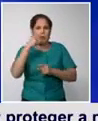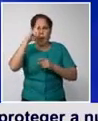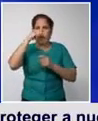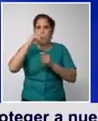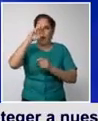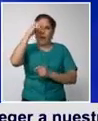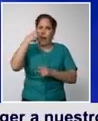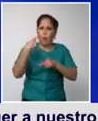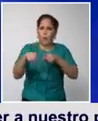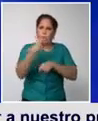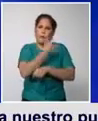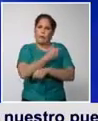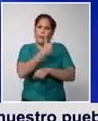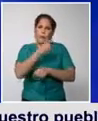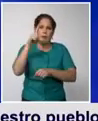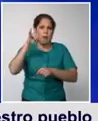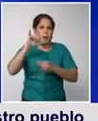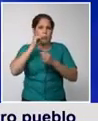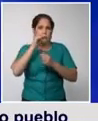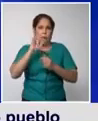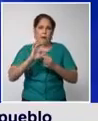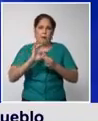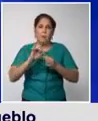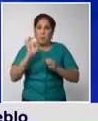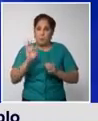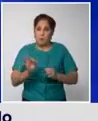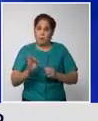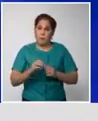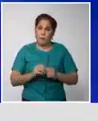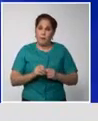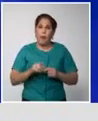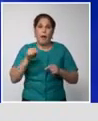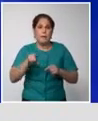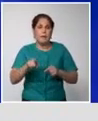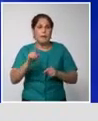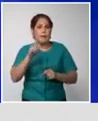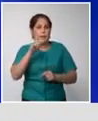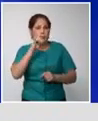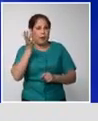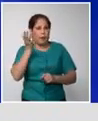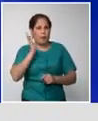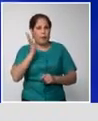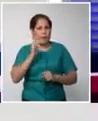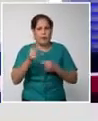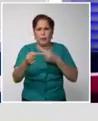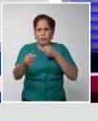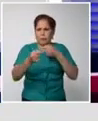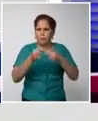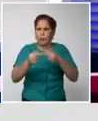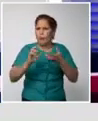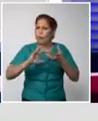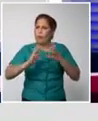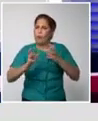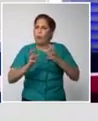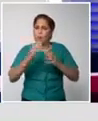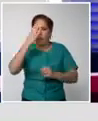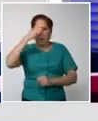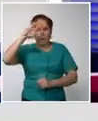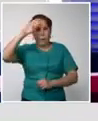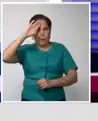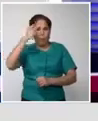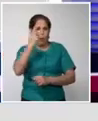vacunales del Centro de Ingeniería Genética y Biotecnología, y ha sido, por supuesto, el acercamiento a la estrategia cubana de